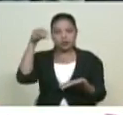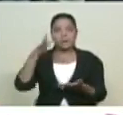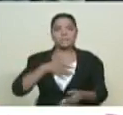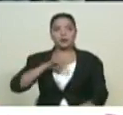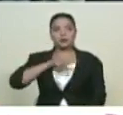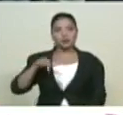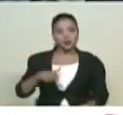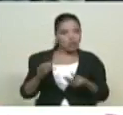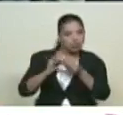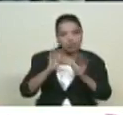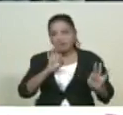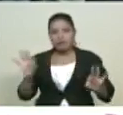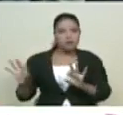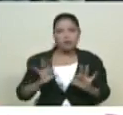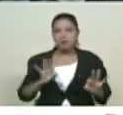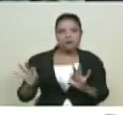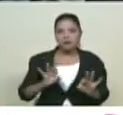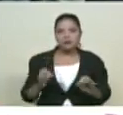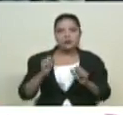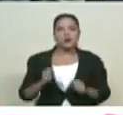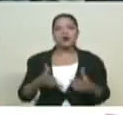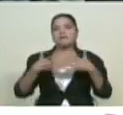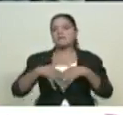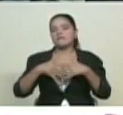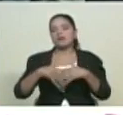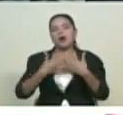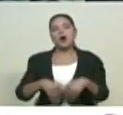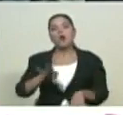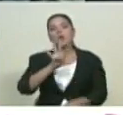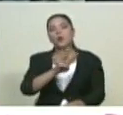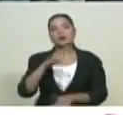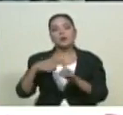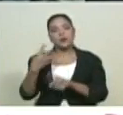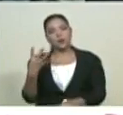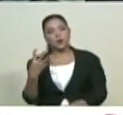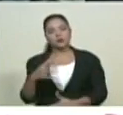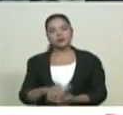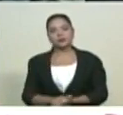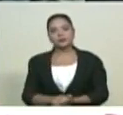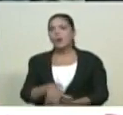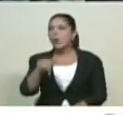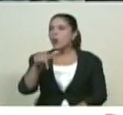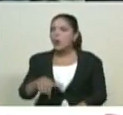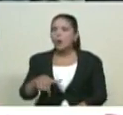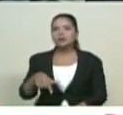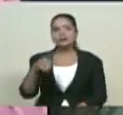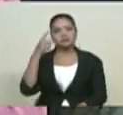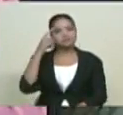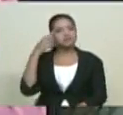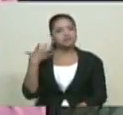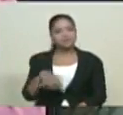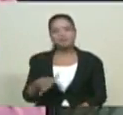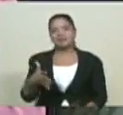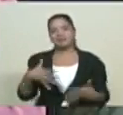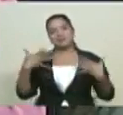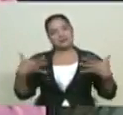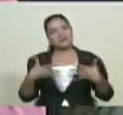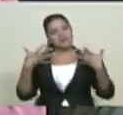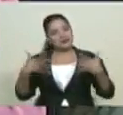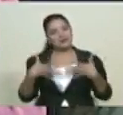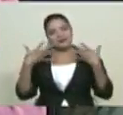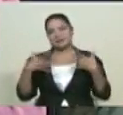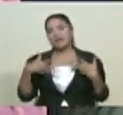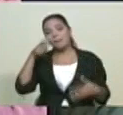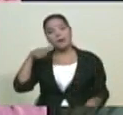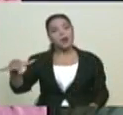nosotros de afinamiento de nuestra poderosa maquinaria 4x4. Hoy es un día de felicidad para el